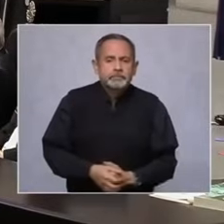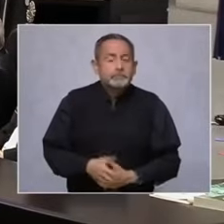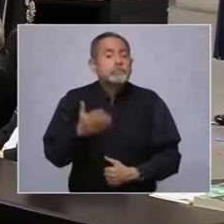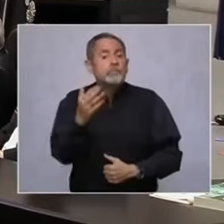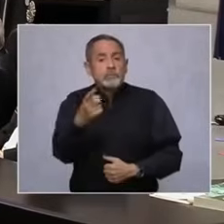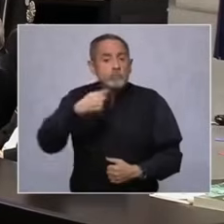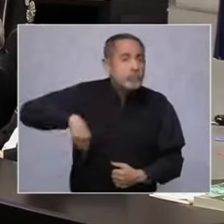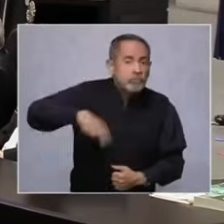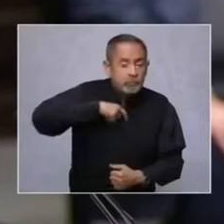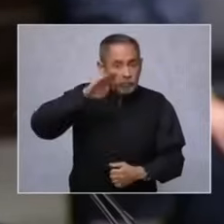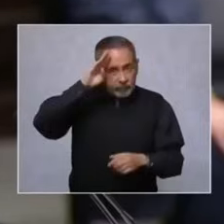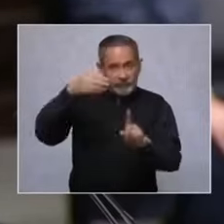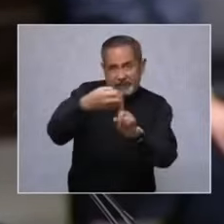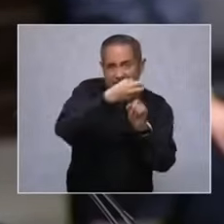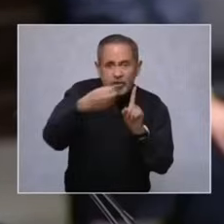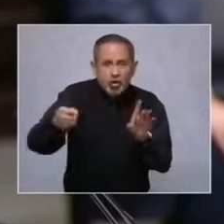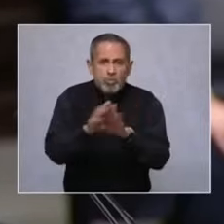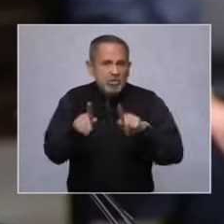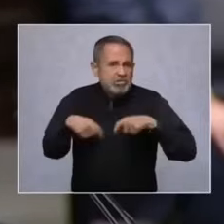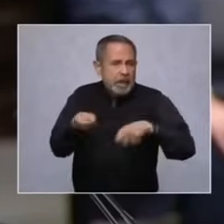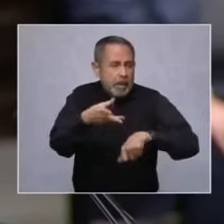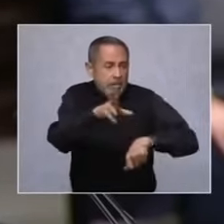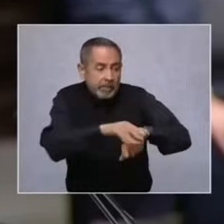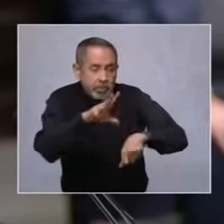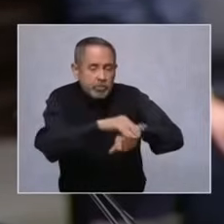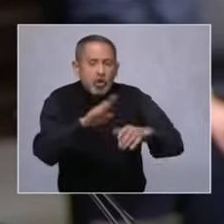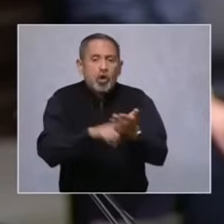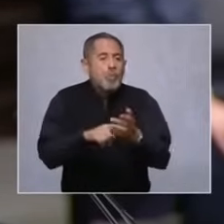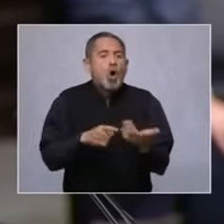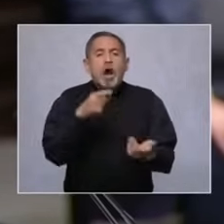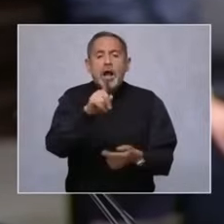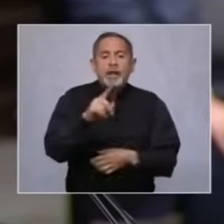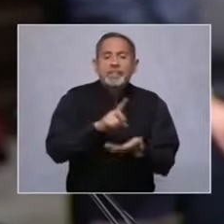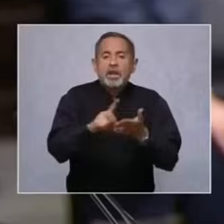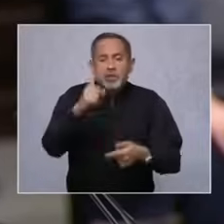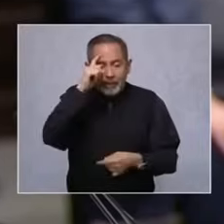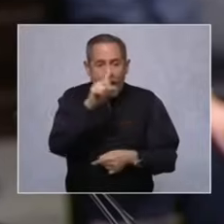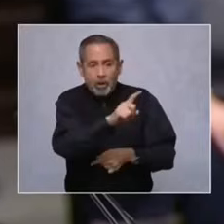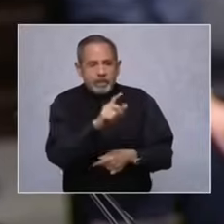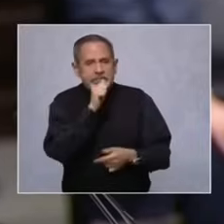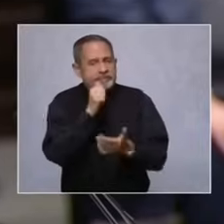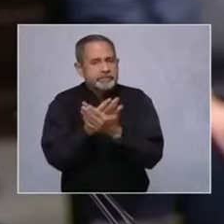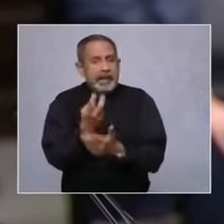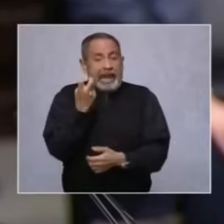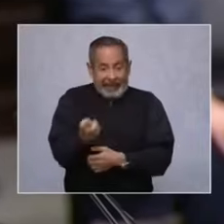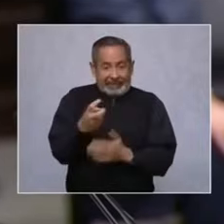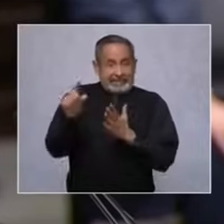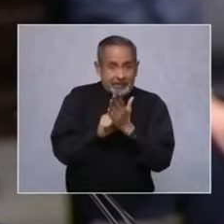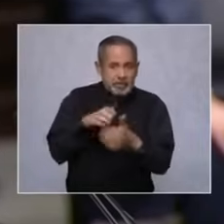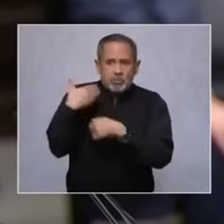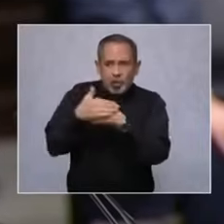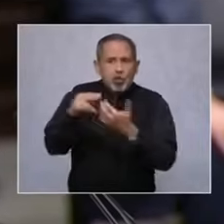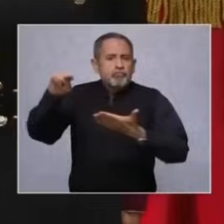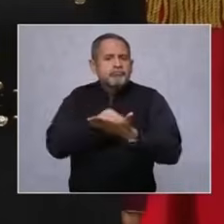vean. El ordenamiento de las concesiones y la transmisión de derechos México, de agua. Lo que se propone, lo logró. Estoy asustada con